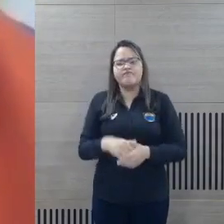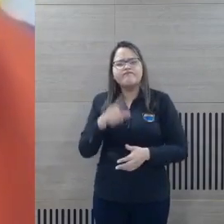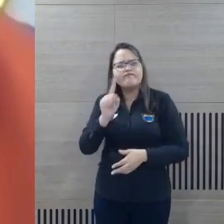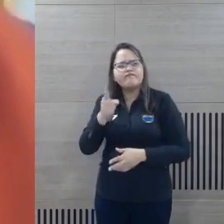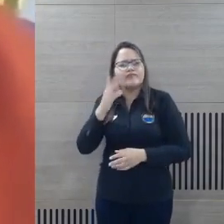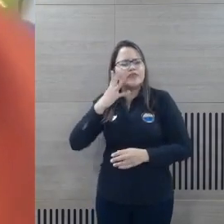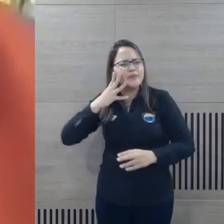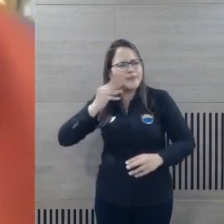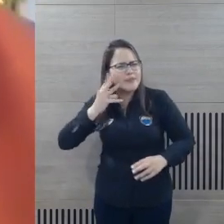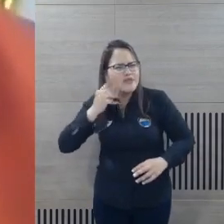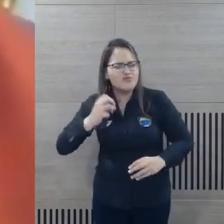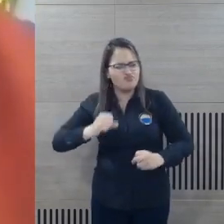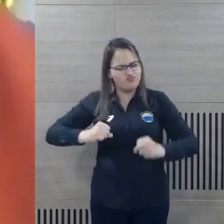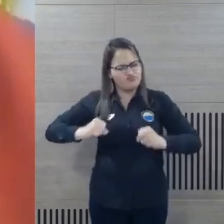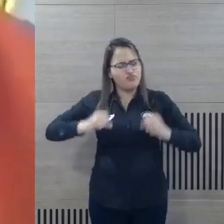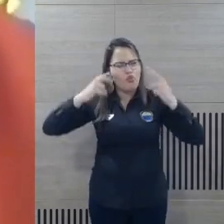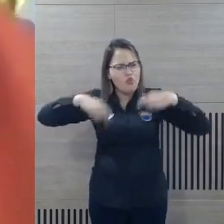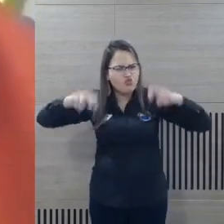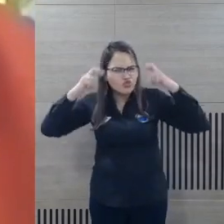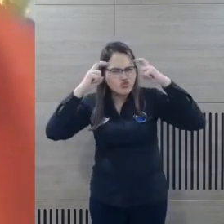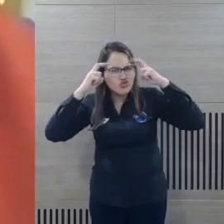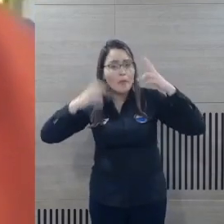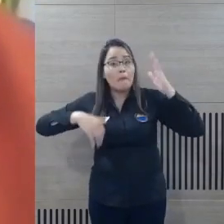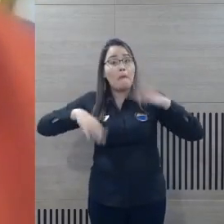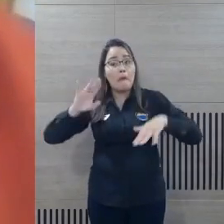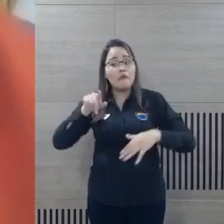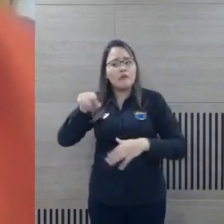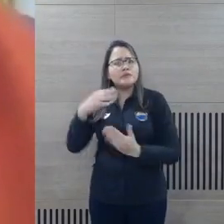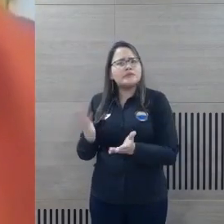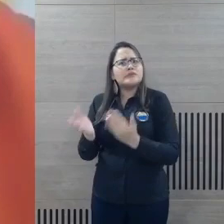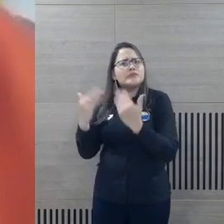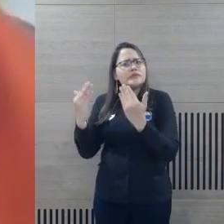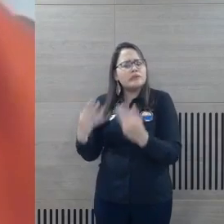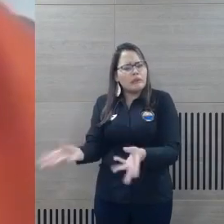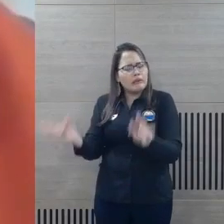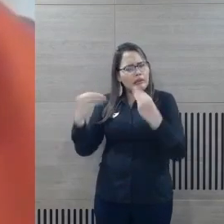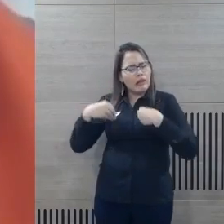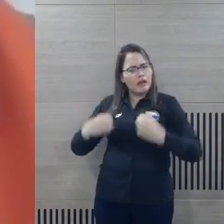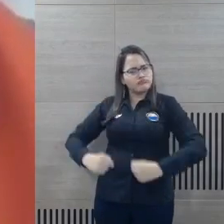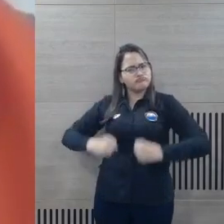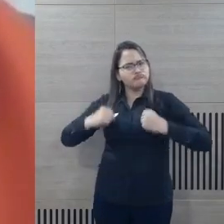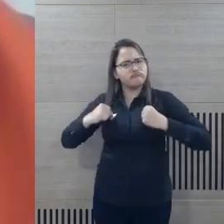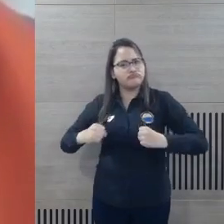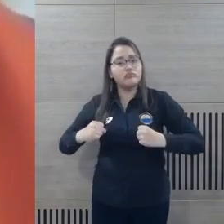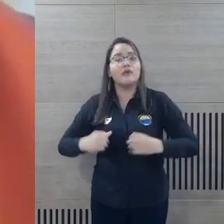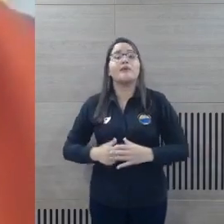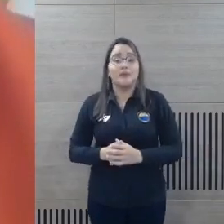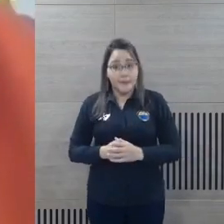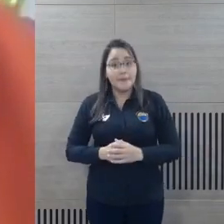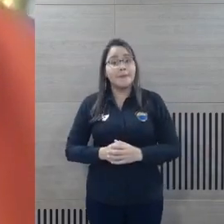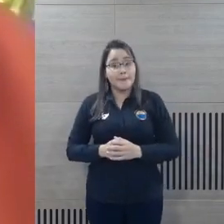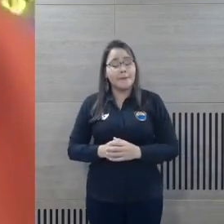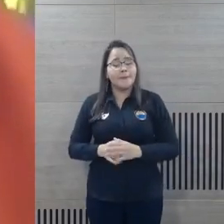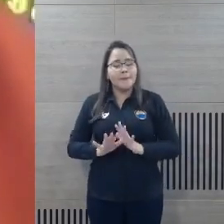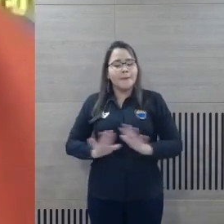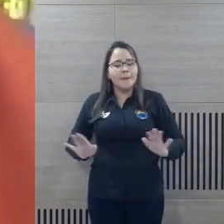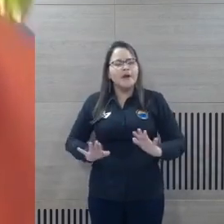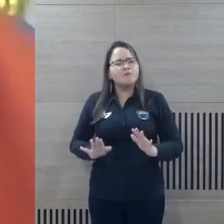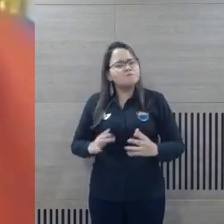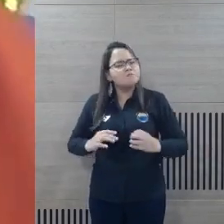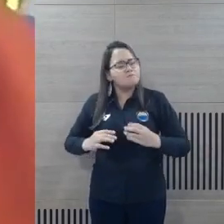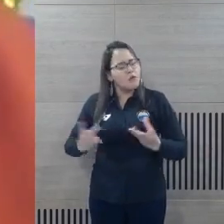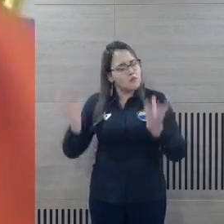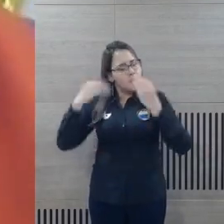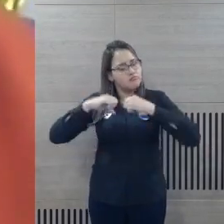lo mejor de nosotros, a irnos forjando y preparando hacia el nivel profesional y dejar en alto el nombre de nuestro